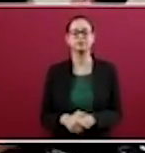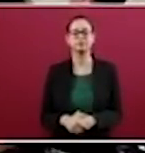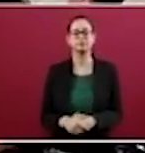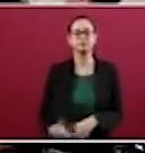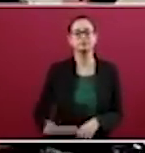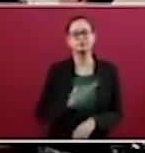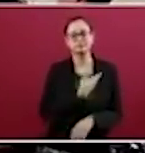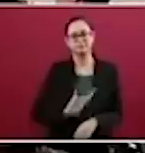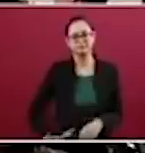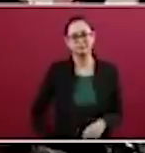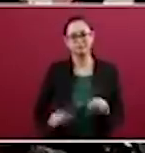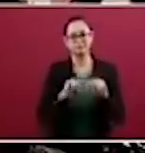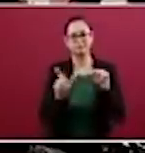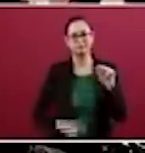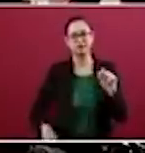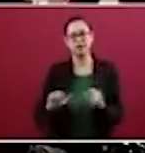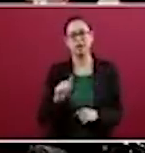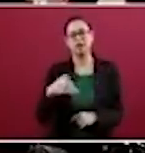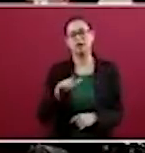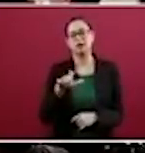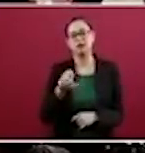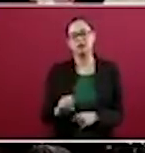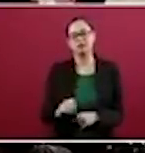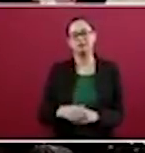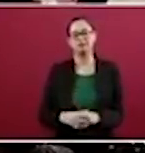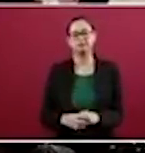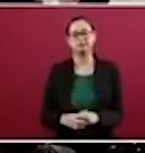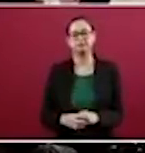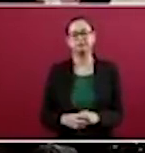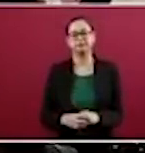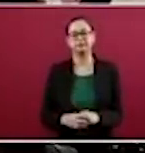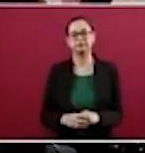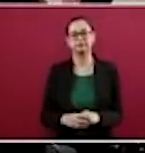Señor presidente de la República, Andrés Manuel López Obrador,